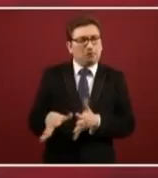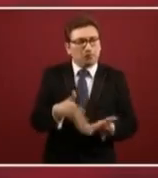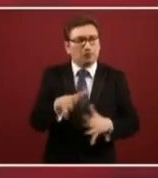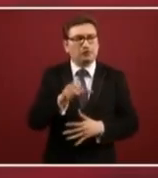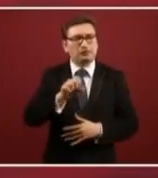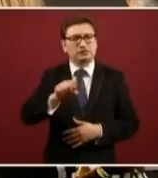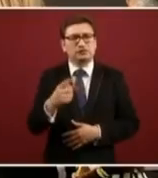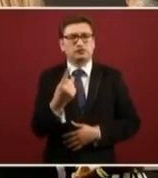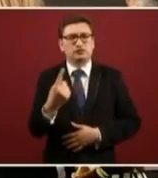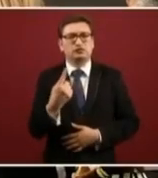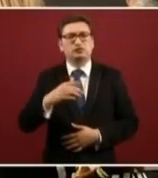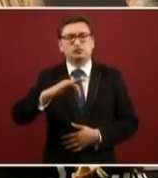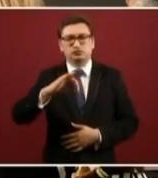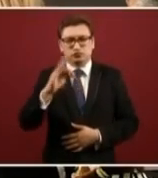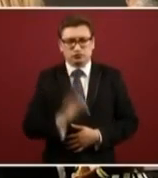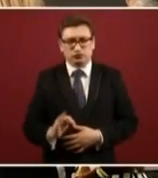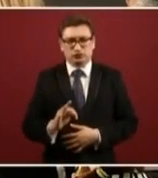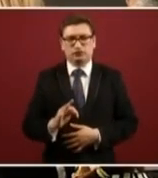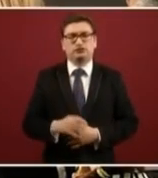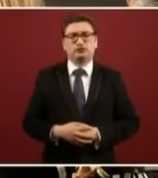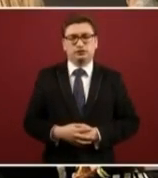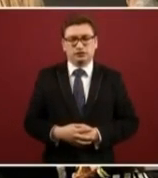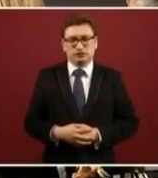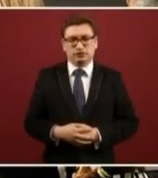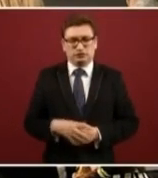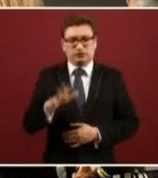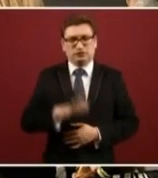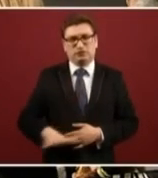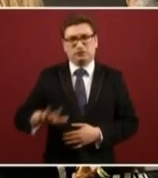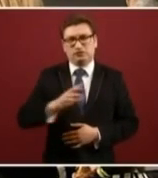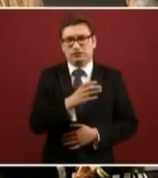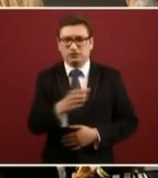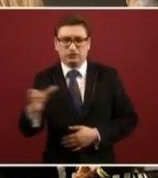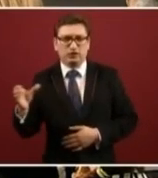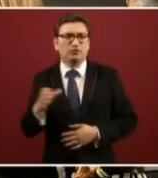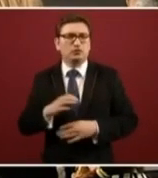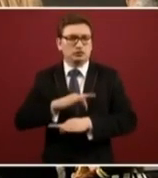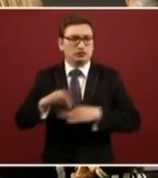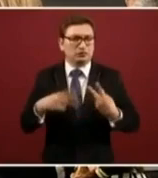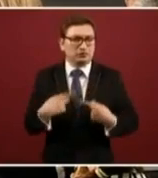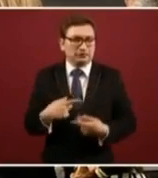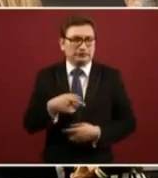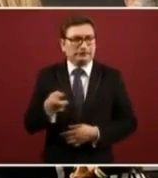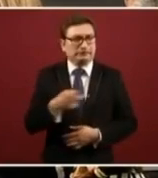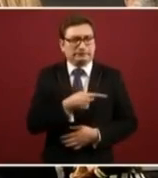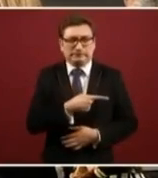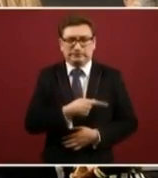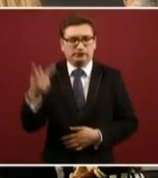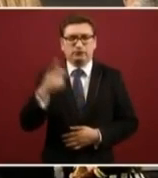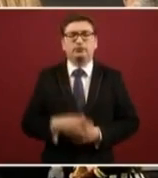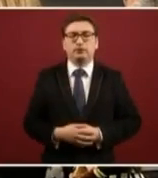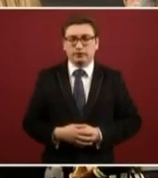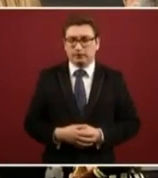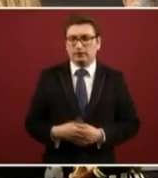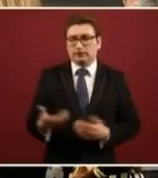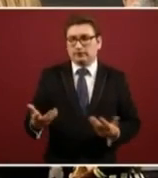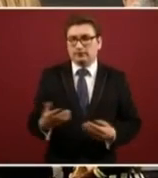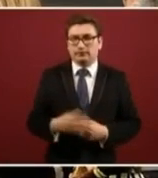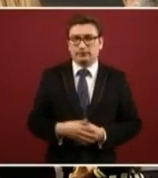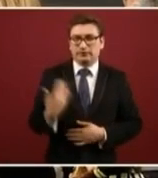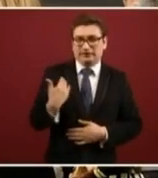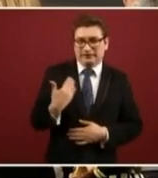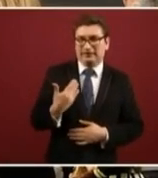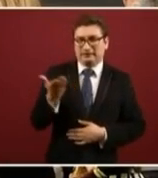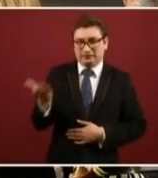el 61% de la población rural se encuentra en situación de pobreza. De modo que, como lo ha señalado el